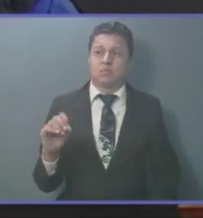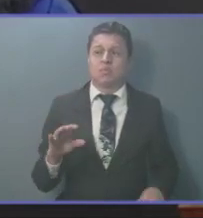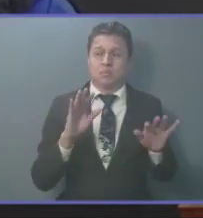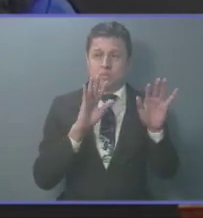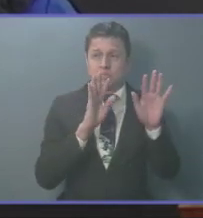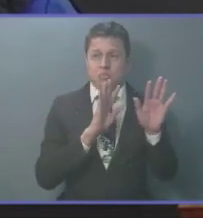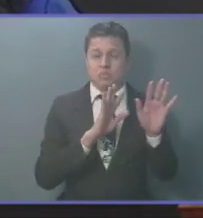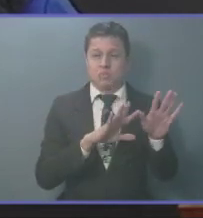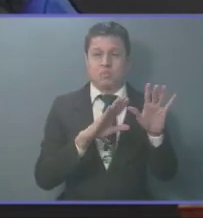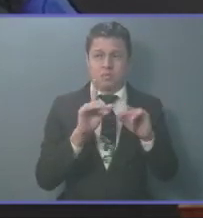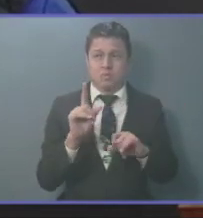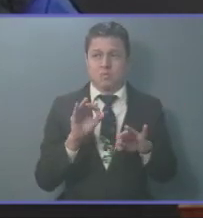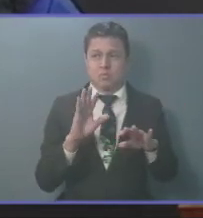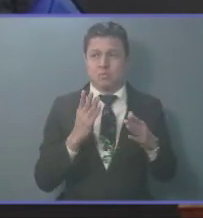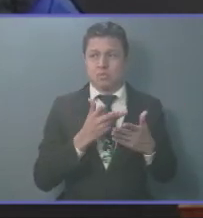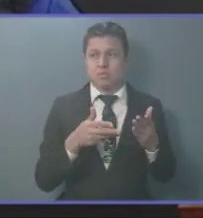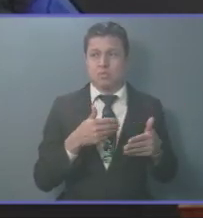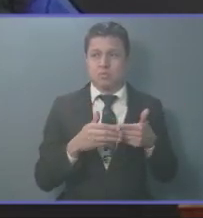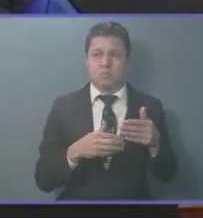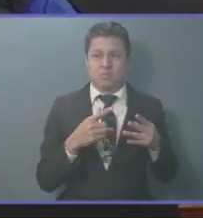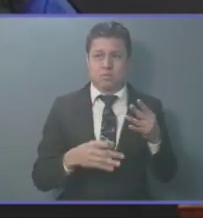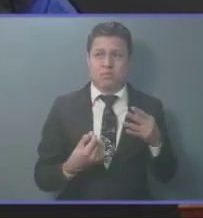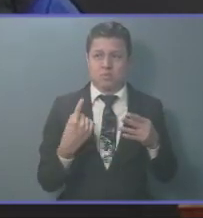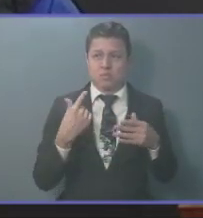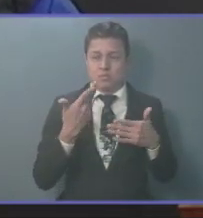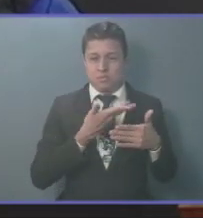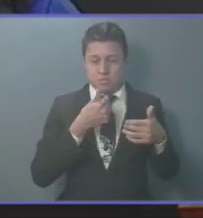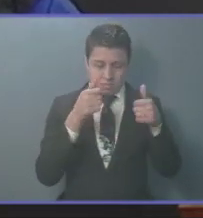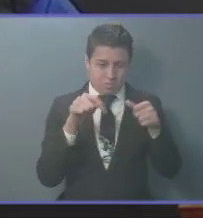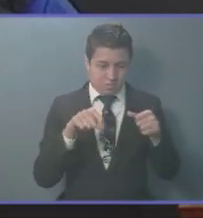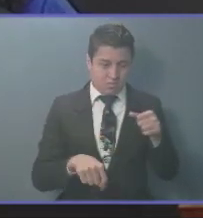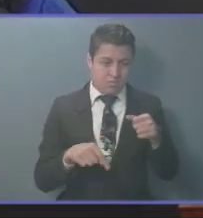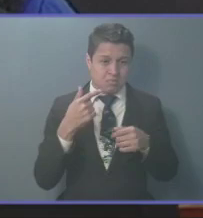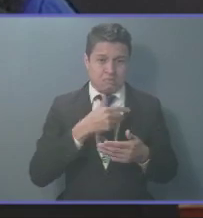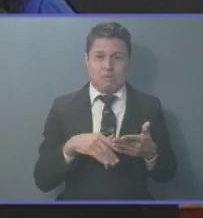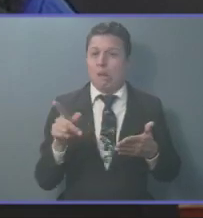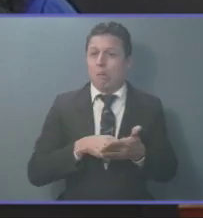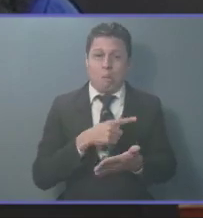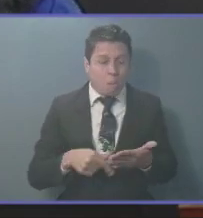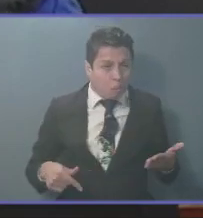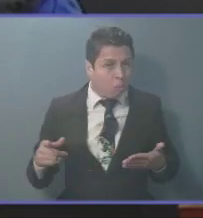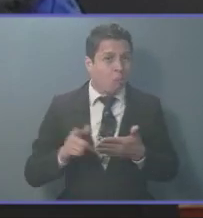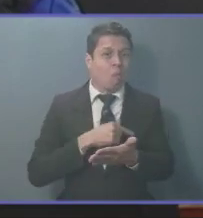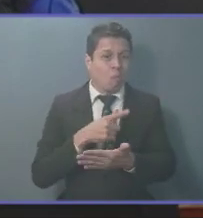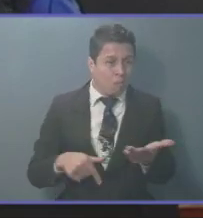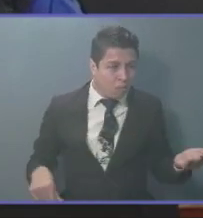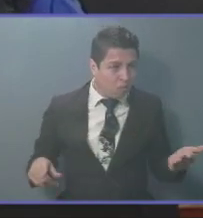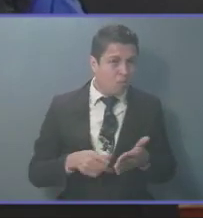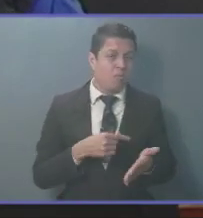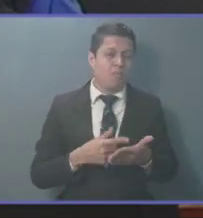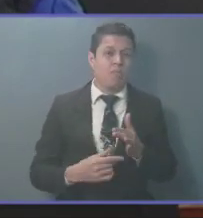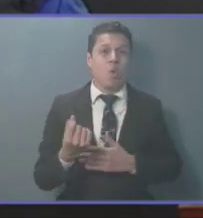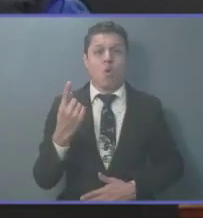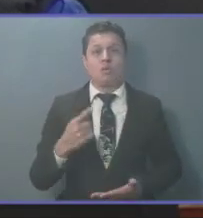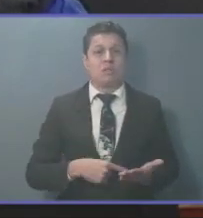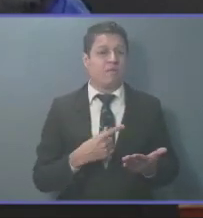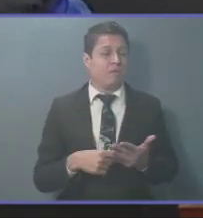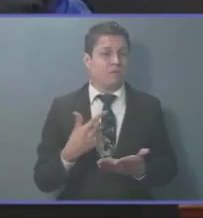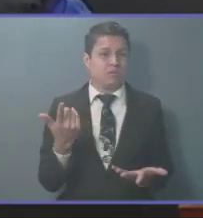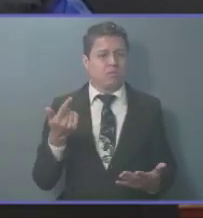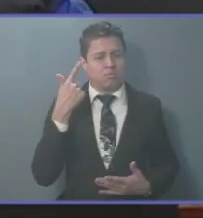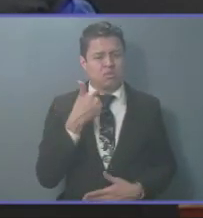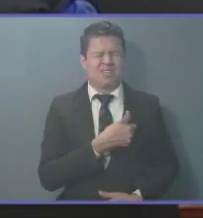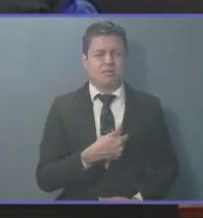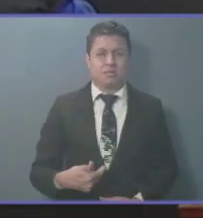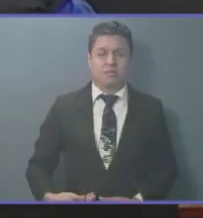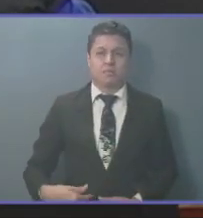11 de toda la normativa que hemos aprobado en esta Asamblea Legislativa. Es decir, que el señor presidente